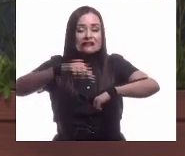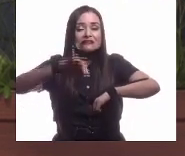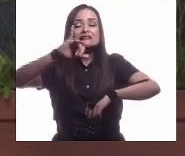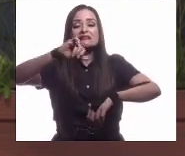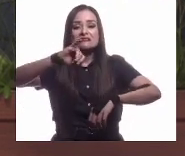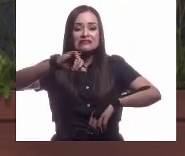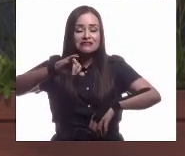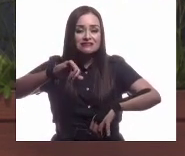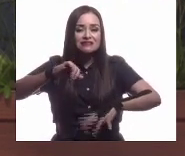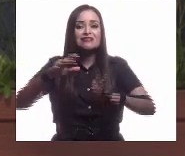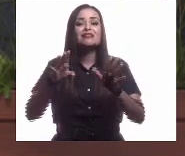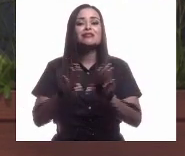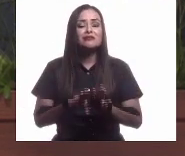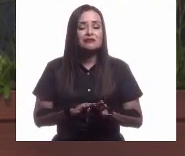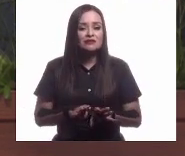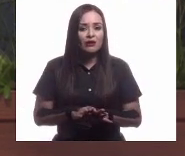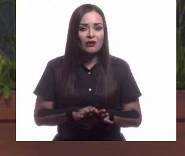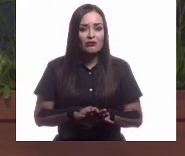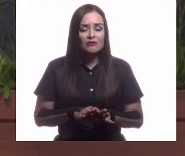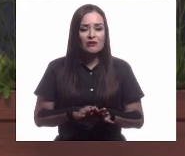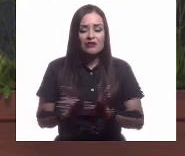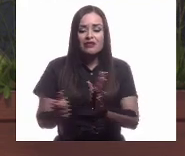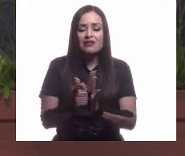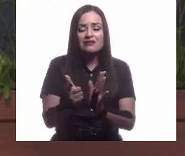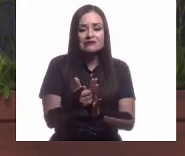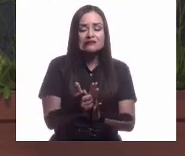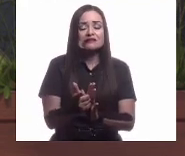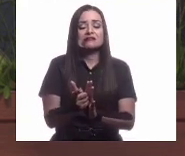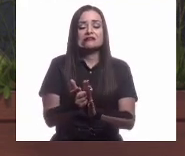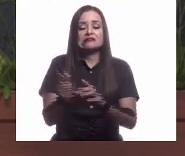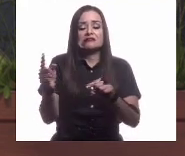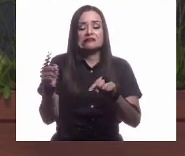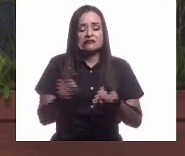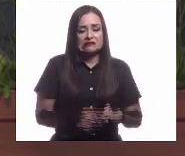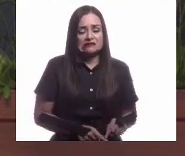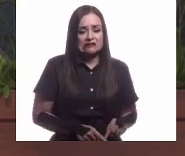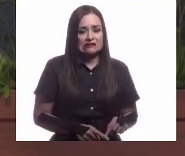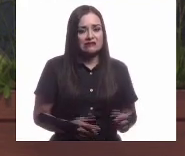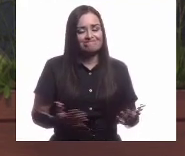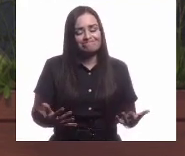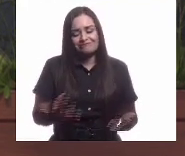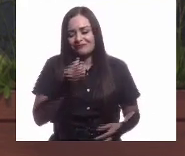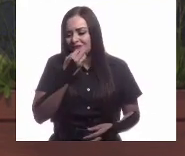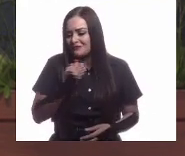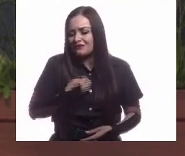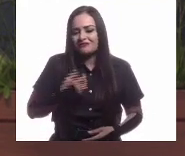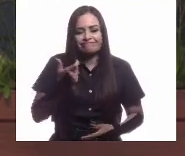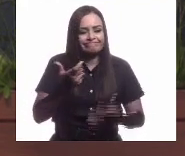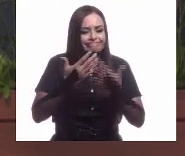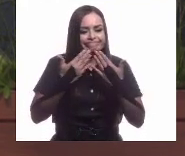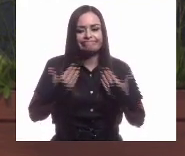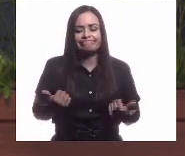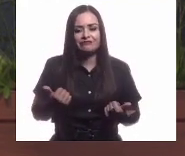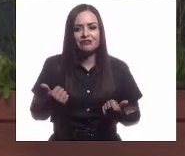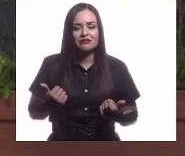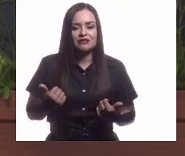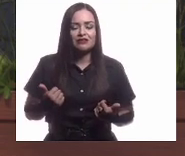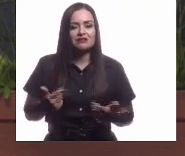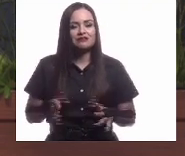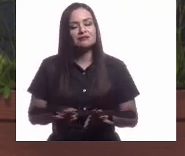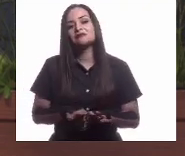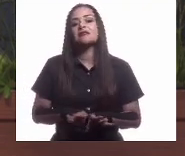al vernos obligados a suprimir obras, acciones y servicios programados. Es el reflejo de un